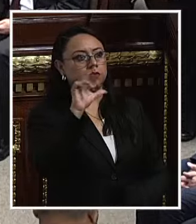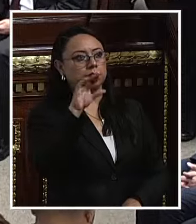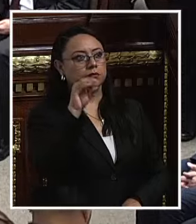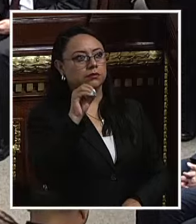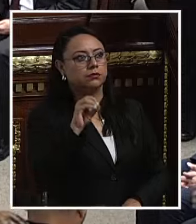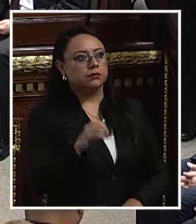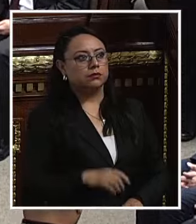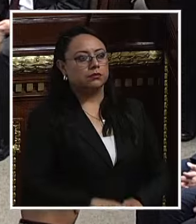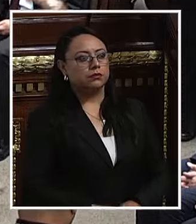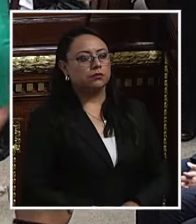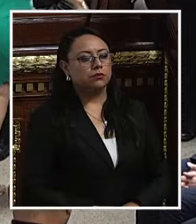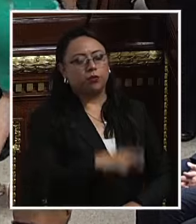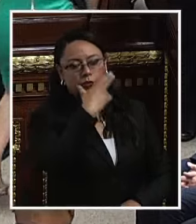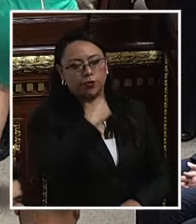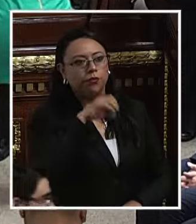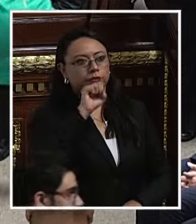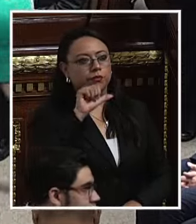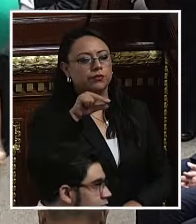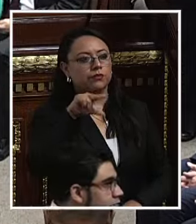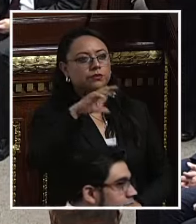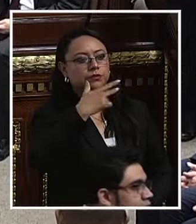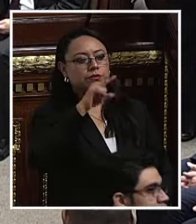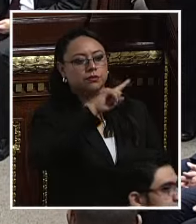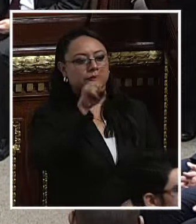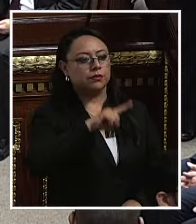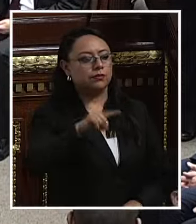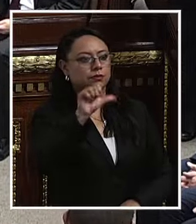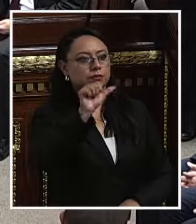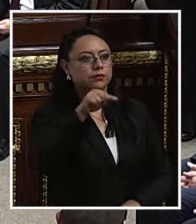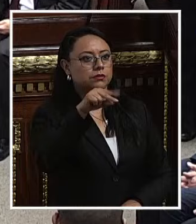Sánchez Miranda Andrés.